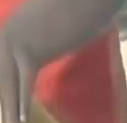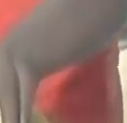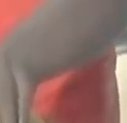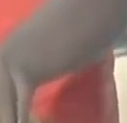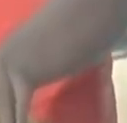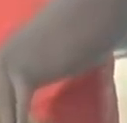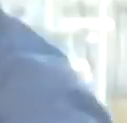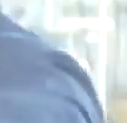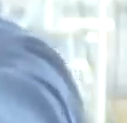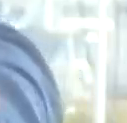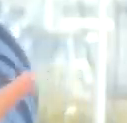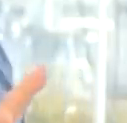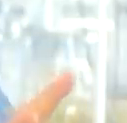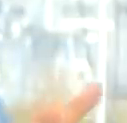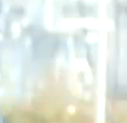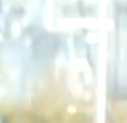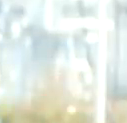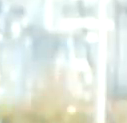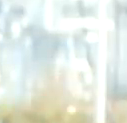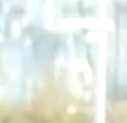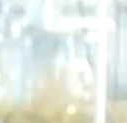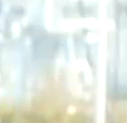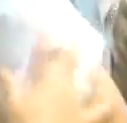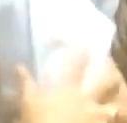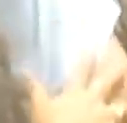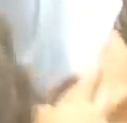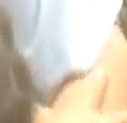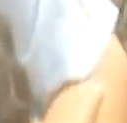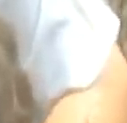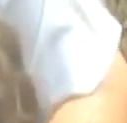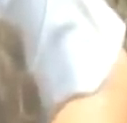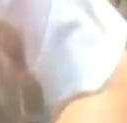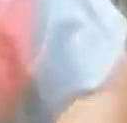piel. ¿Cómo podré decirte, comandante,